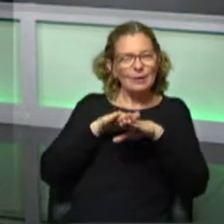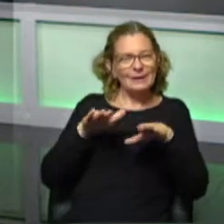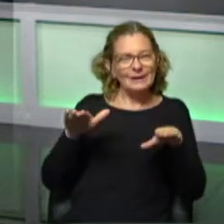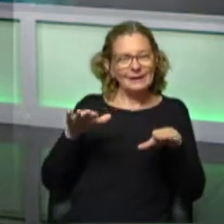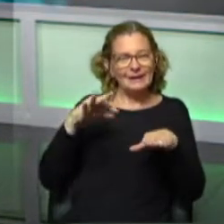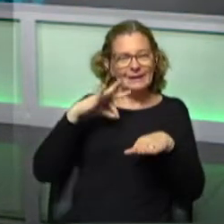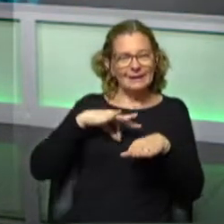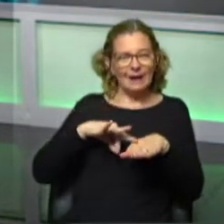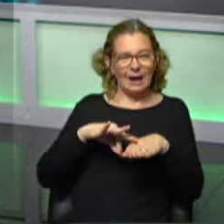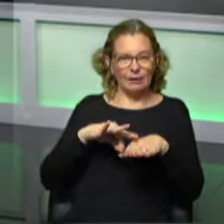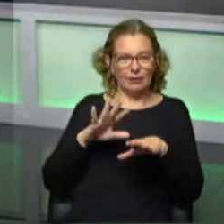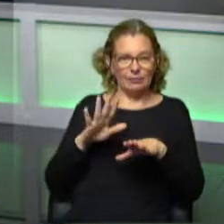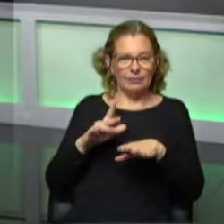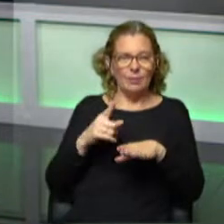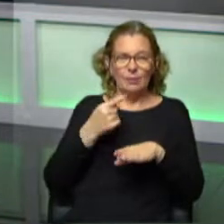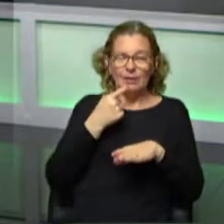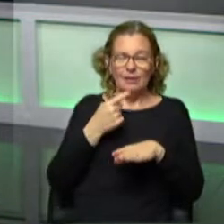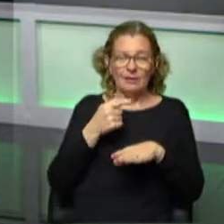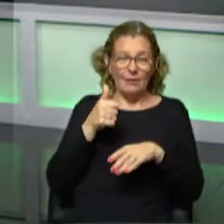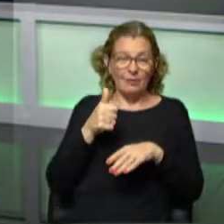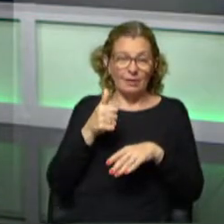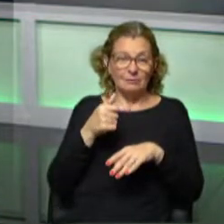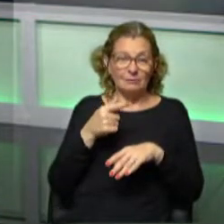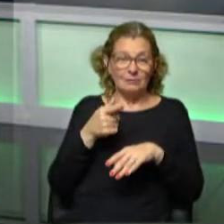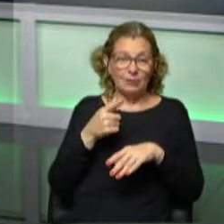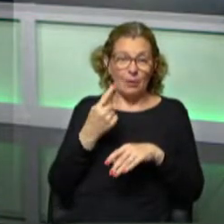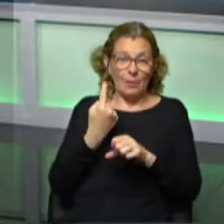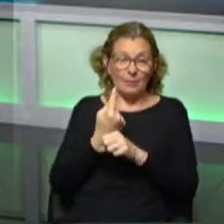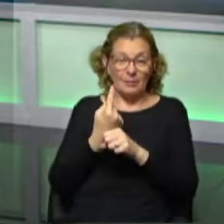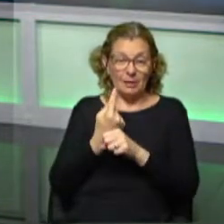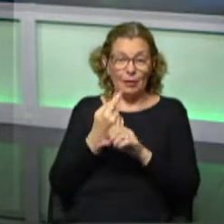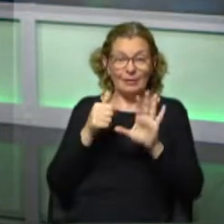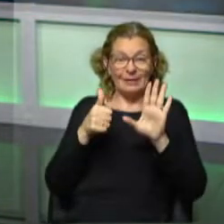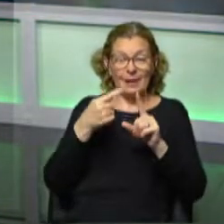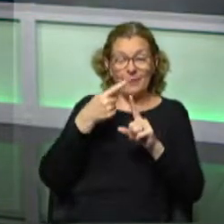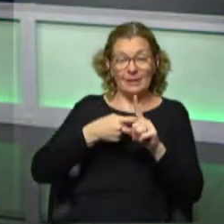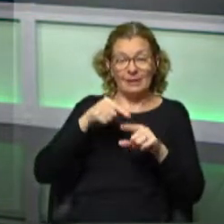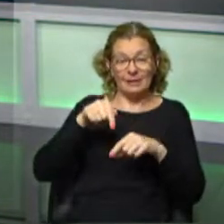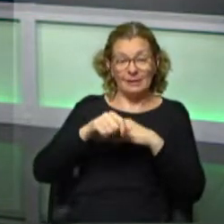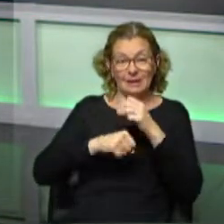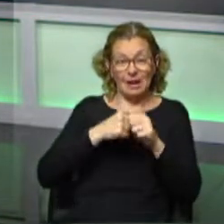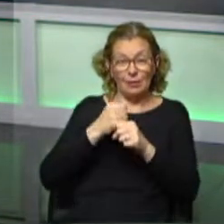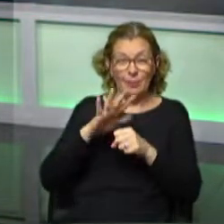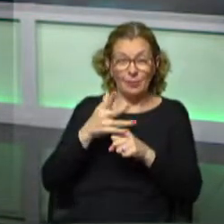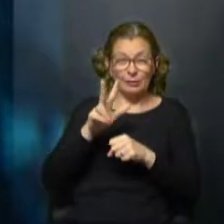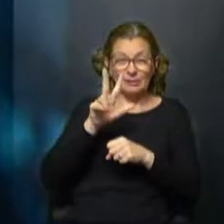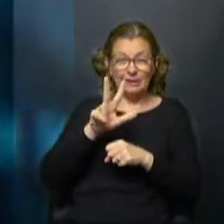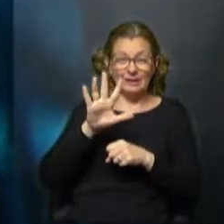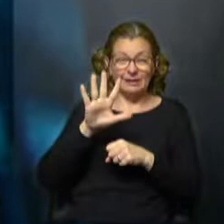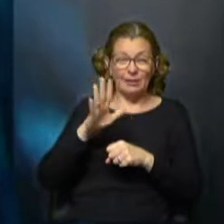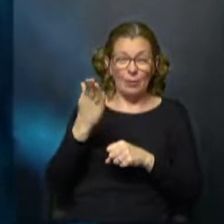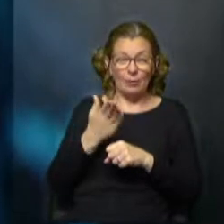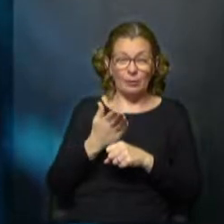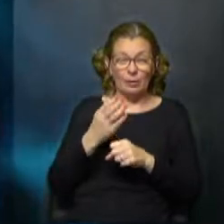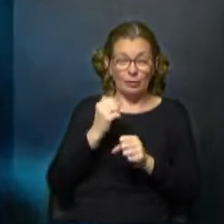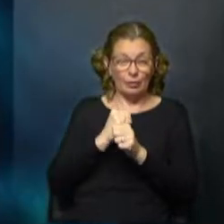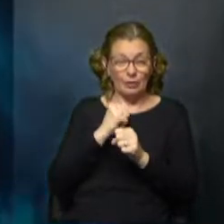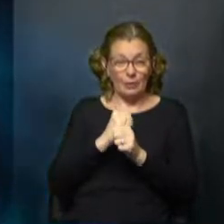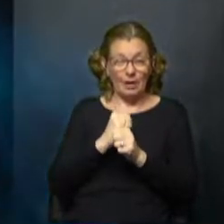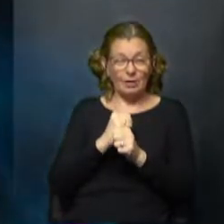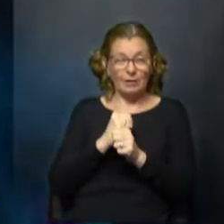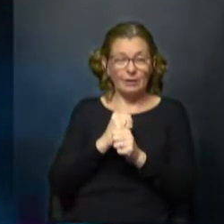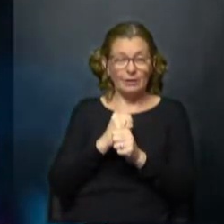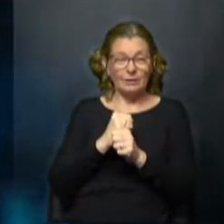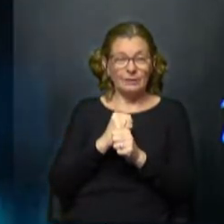salarial y como bien decía Martín lo que tenemos en el primer semestre de este año es por lo menos un 35% de los trabajadores tiene